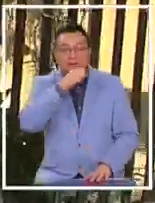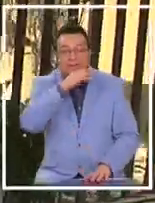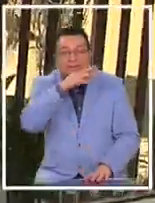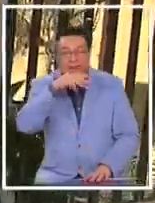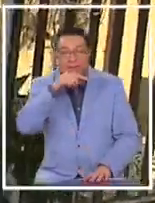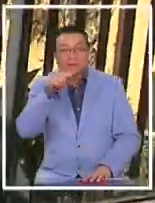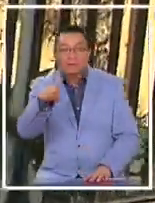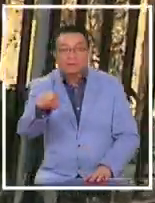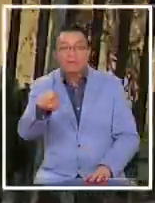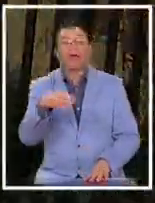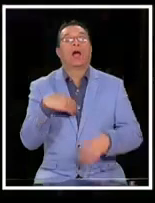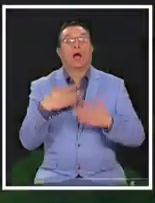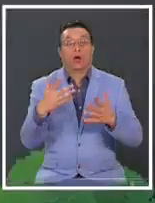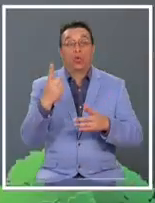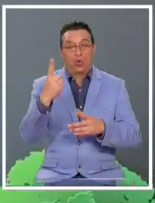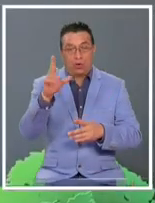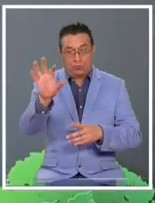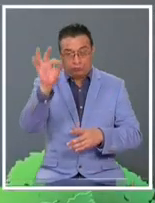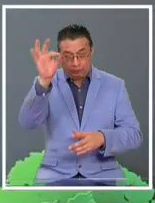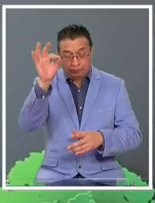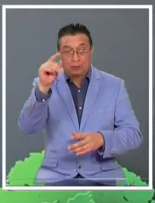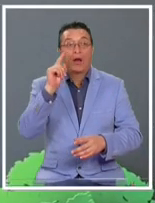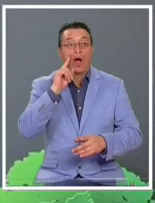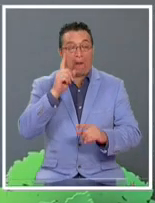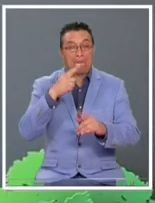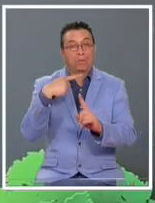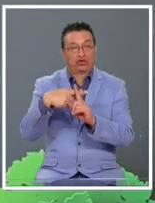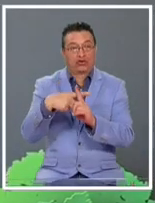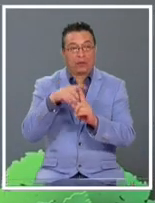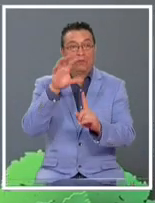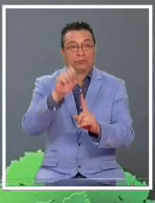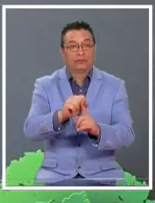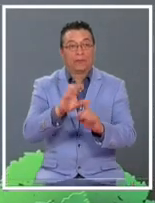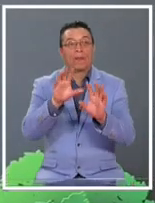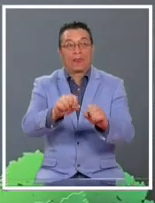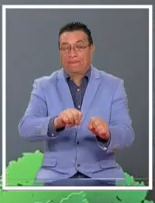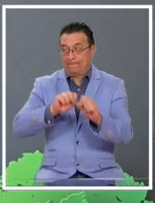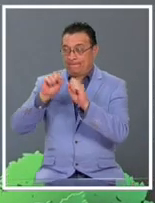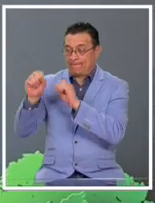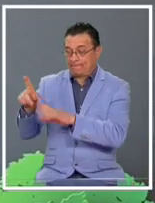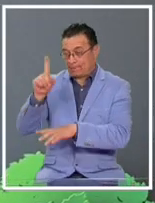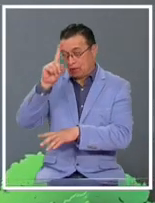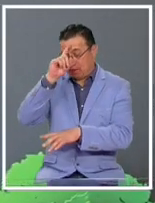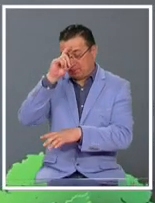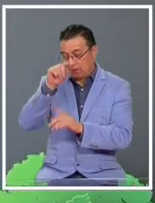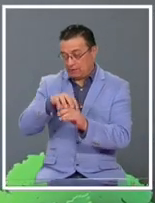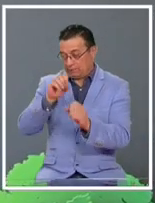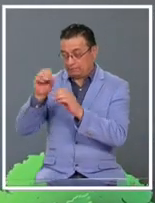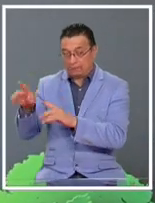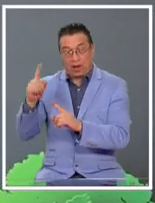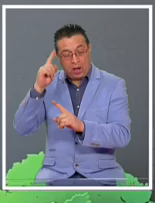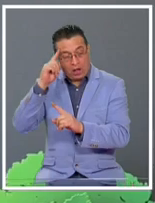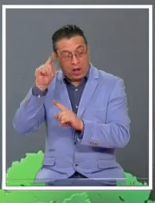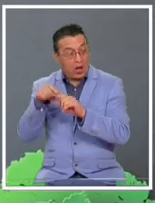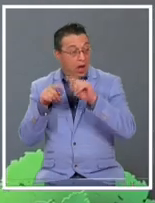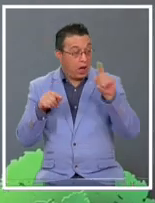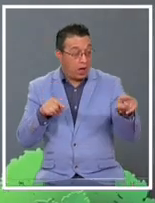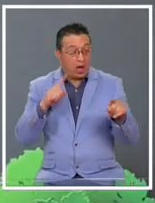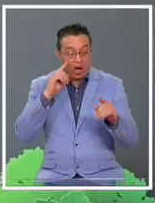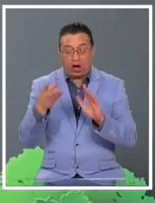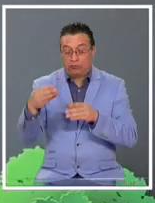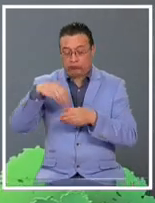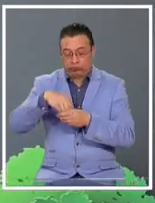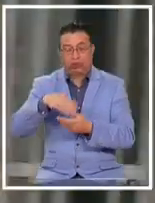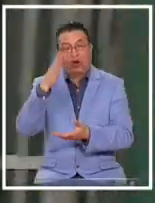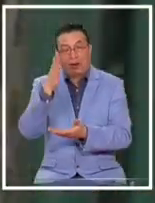índice que dio positivo para COVID de esta residencia, que fue trasladado al hospital en su momento, y por protocolos incorporados que nosotros